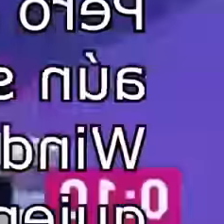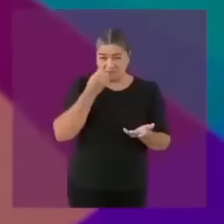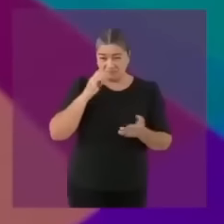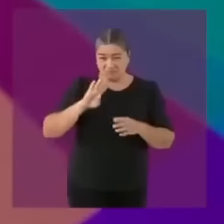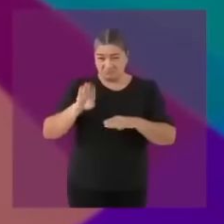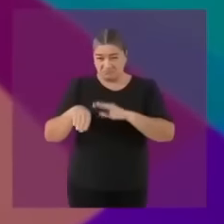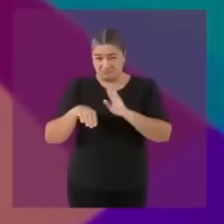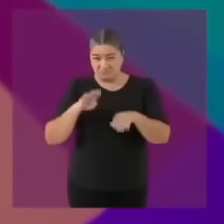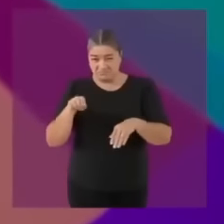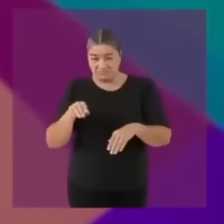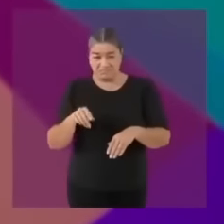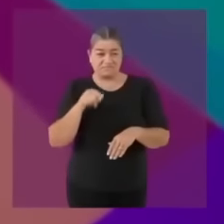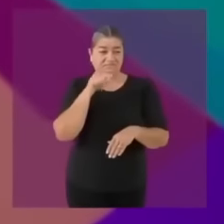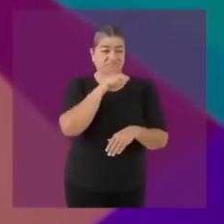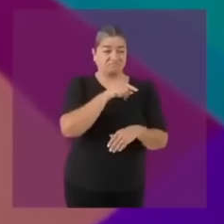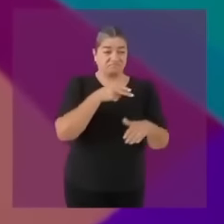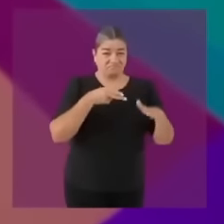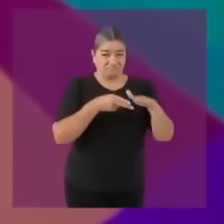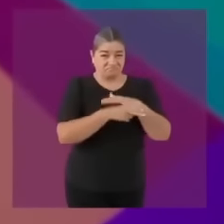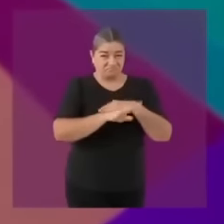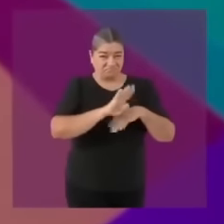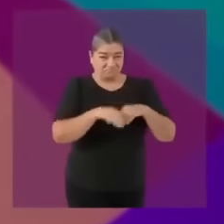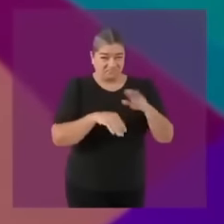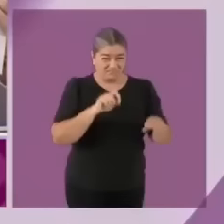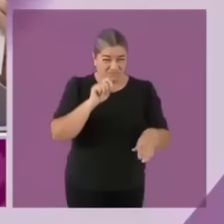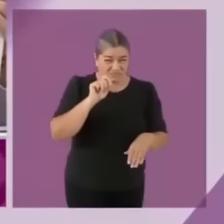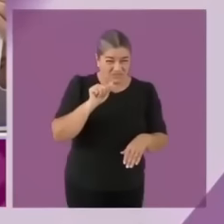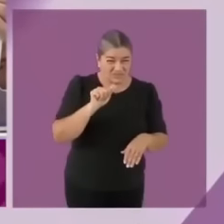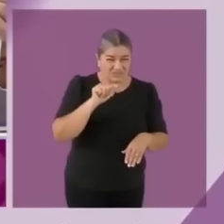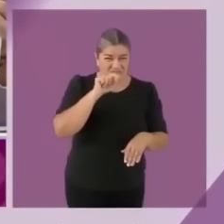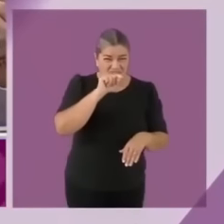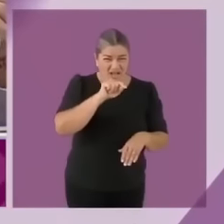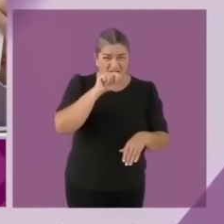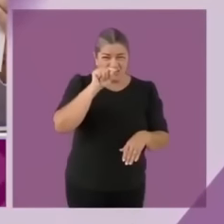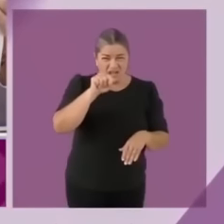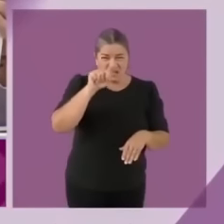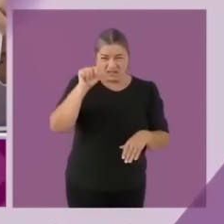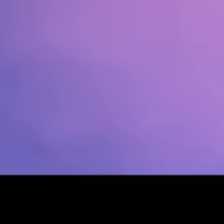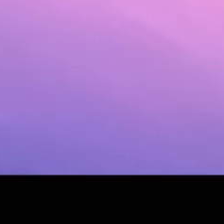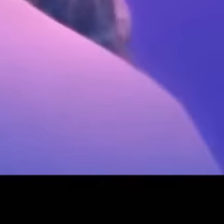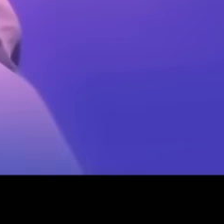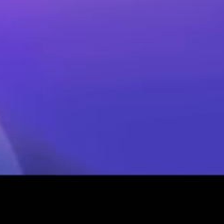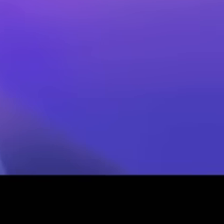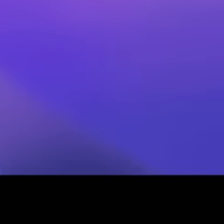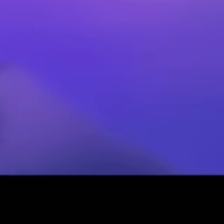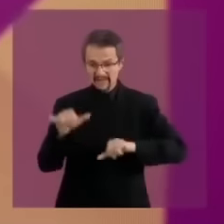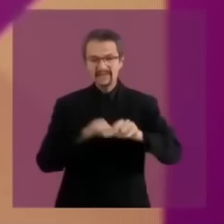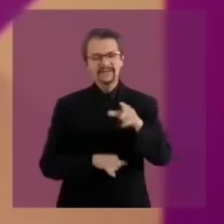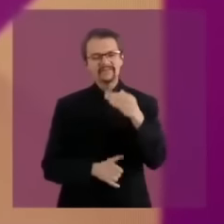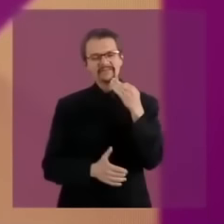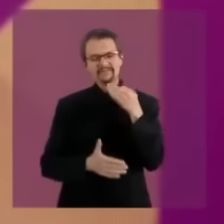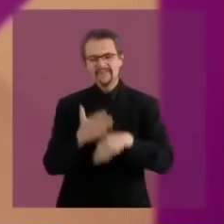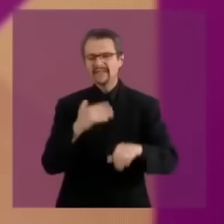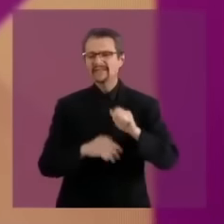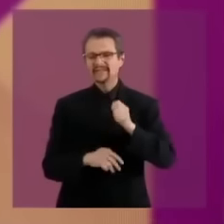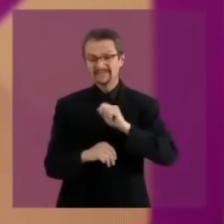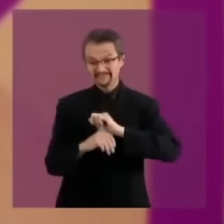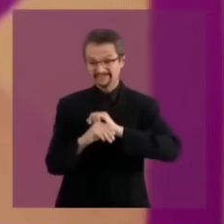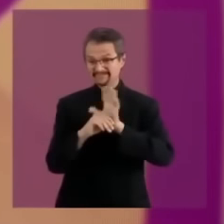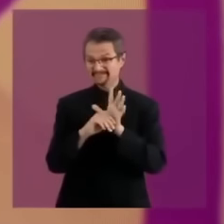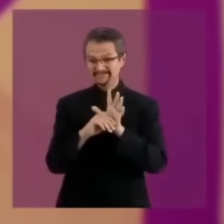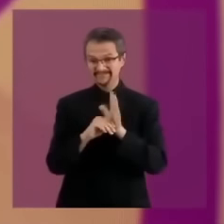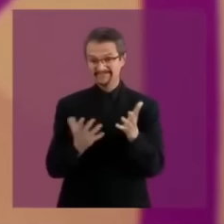nunca. Sigue siendo fría, sin corazón. Yo te llamaría la dama de hielo. Le diste